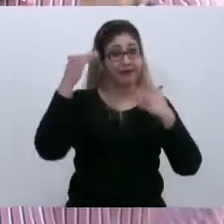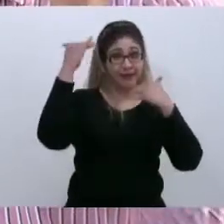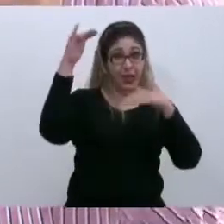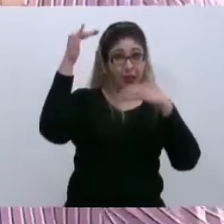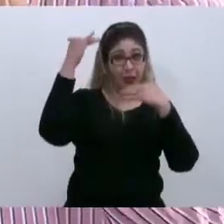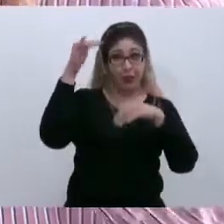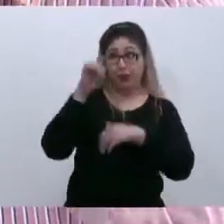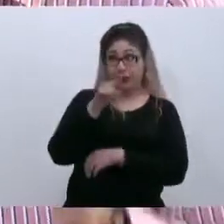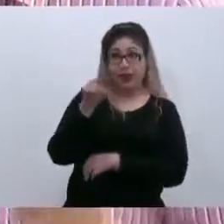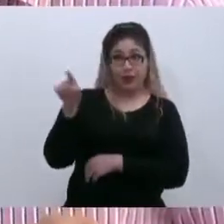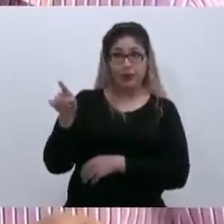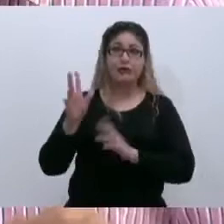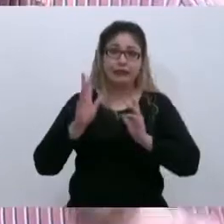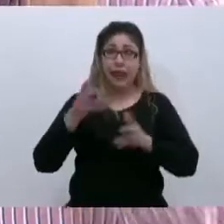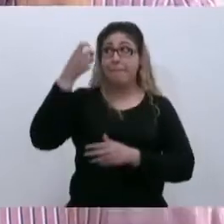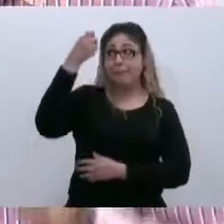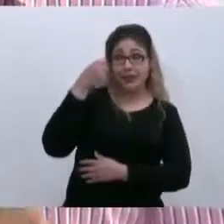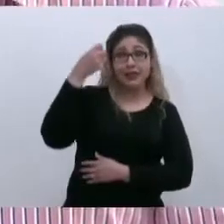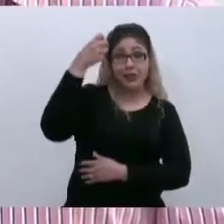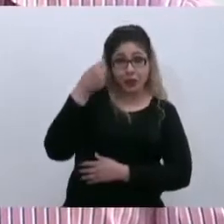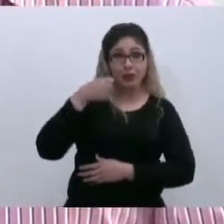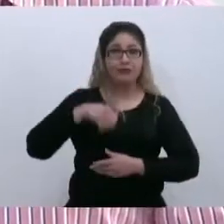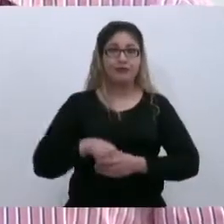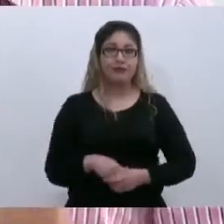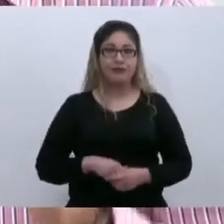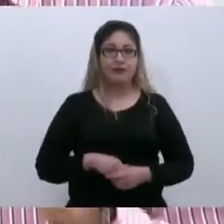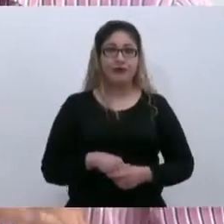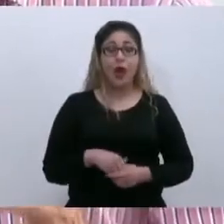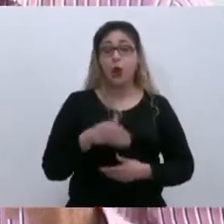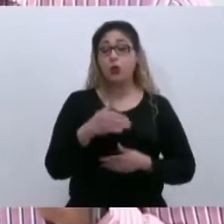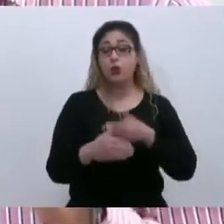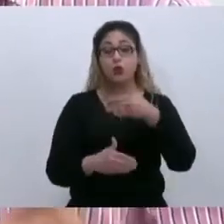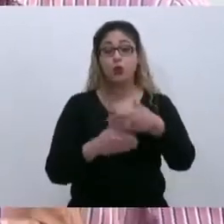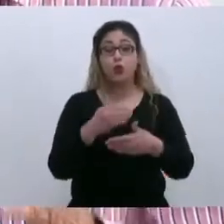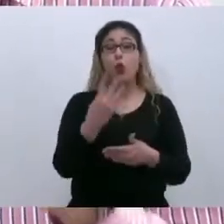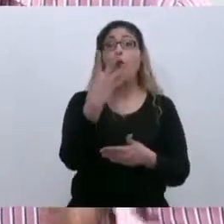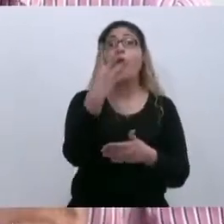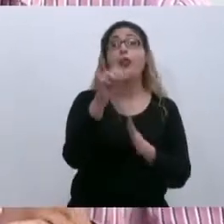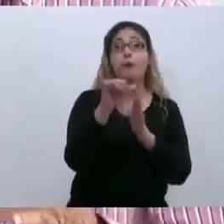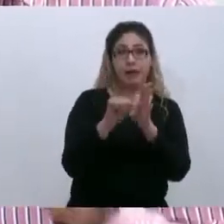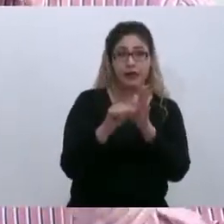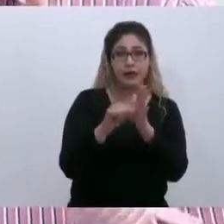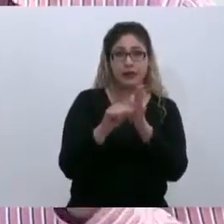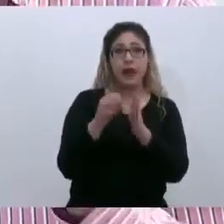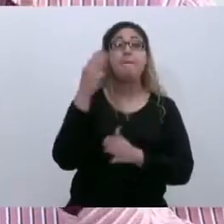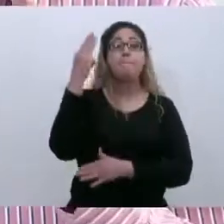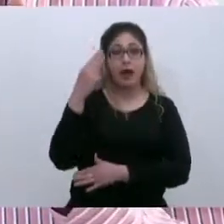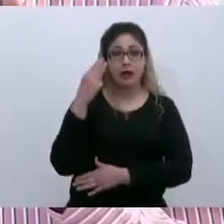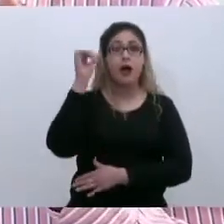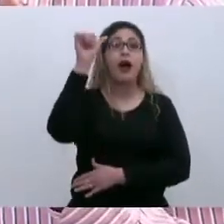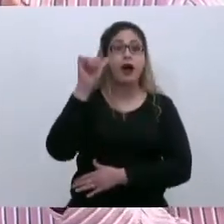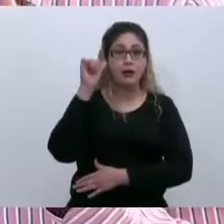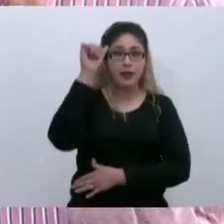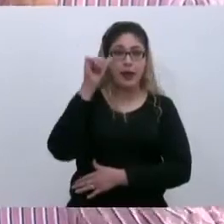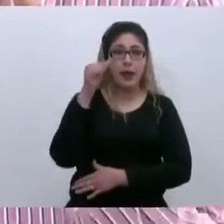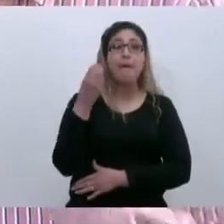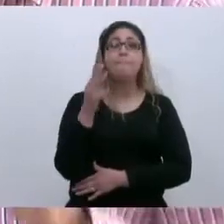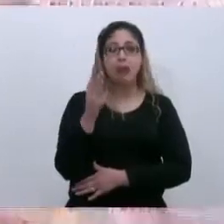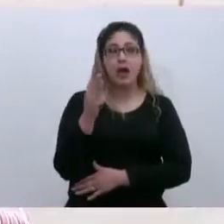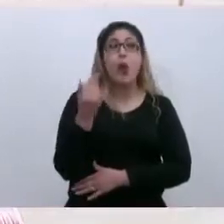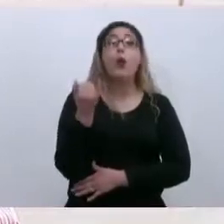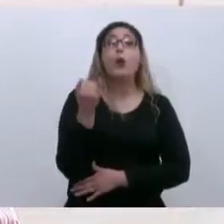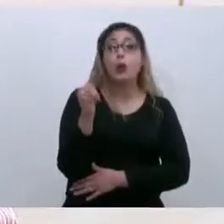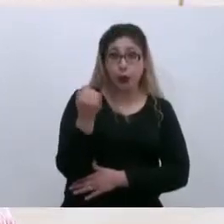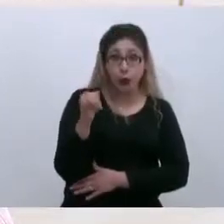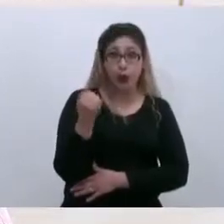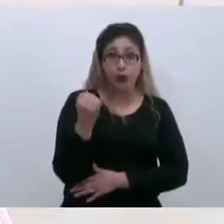por adelantado 4 meses, marzo, abril, mayo y junio, precisamente